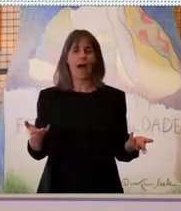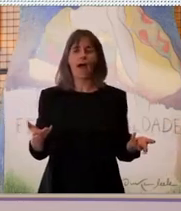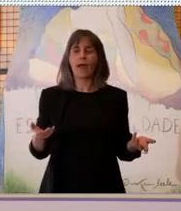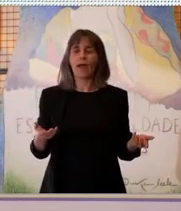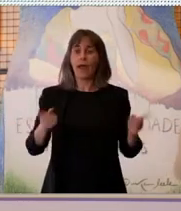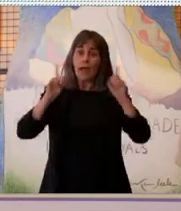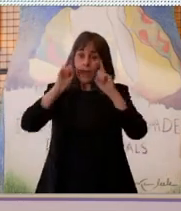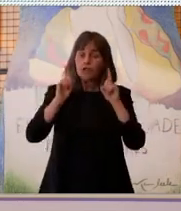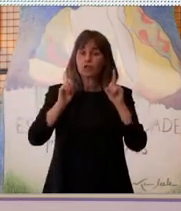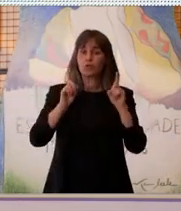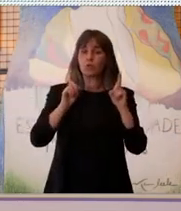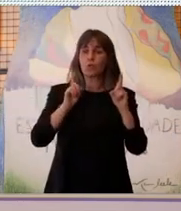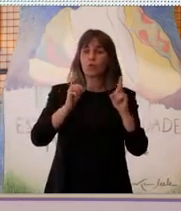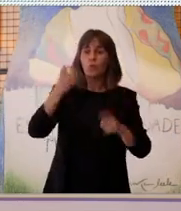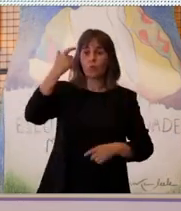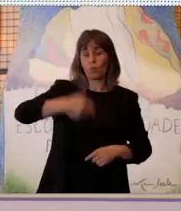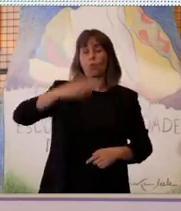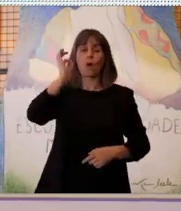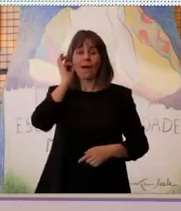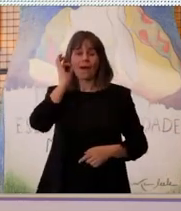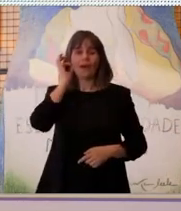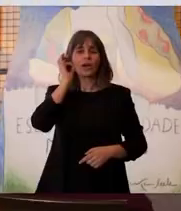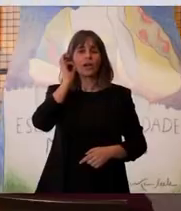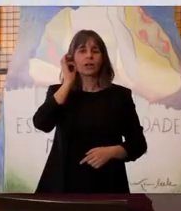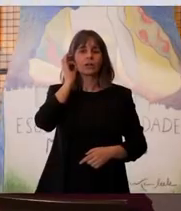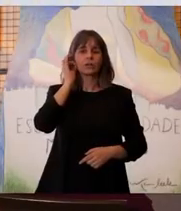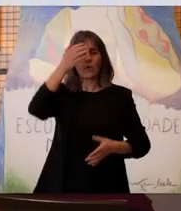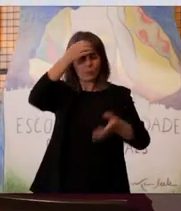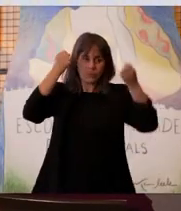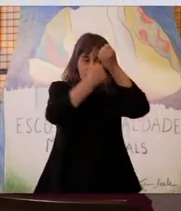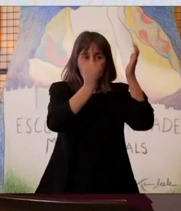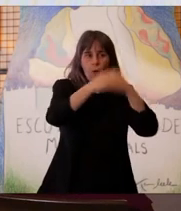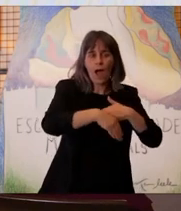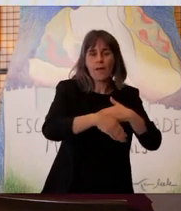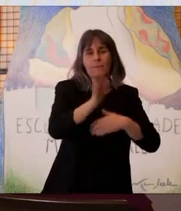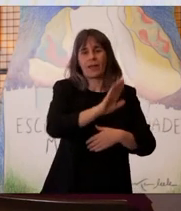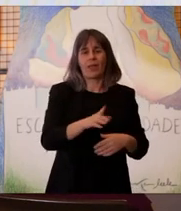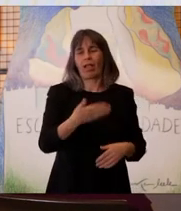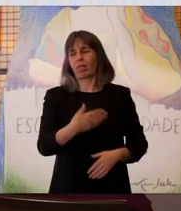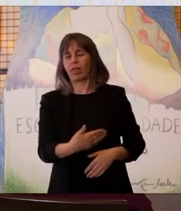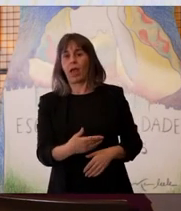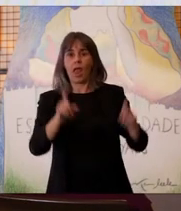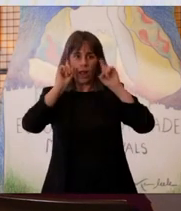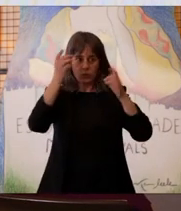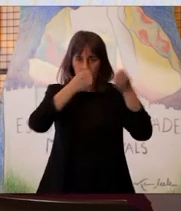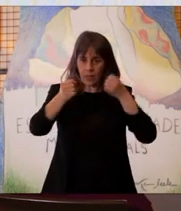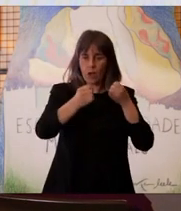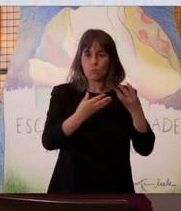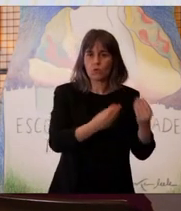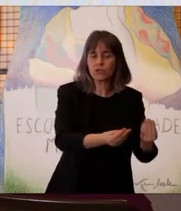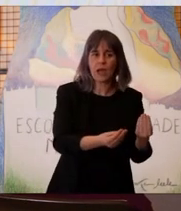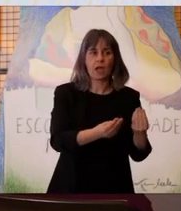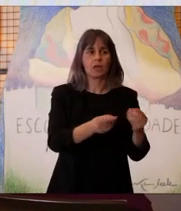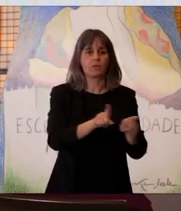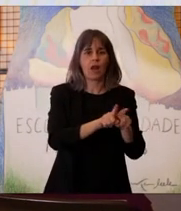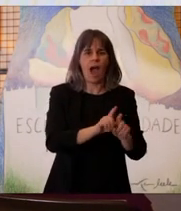si no eres suficientemente asertiva te toman por el de sereno pero si eres muy asertiva pues eres agresiva cosa que una mujer